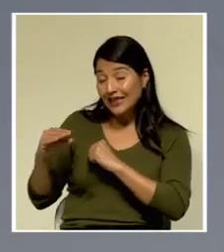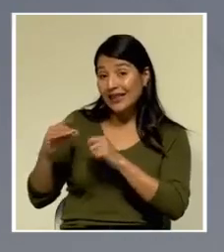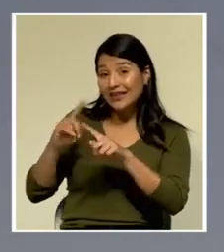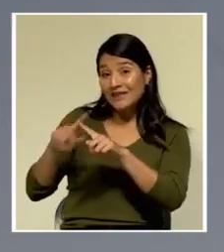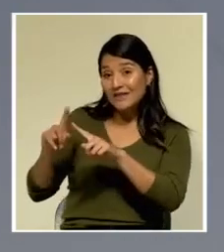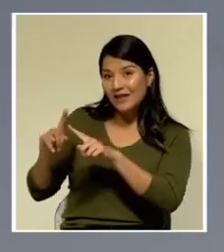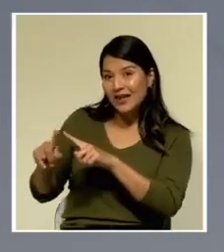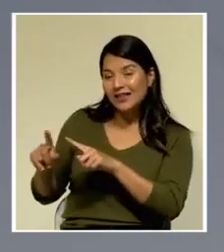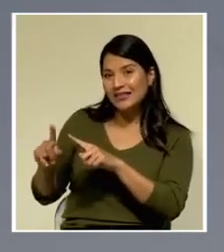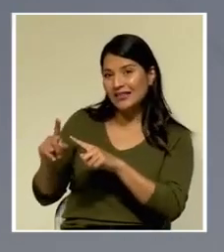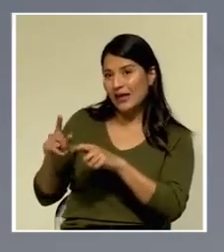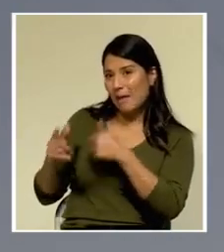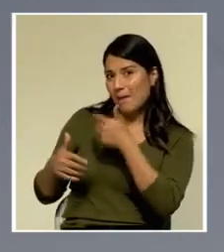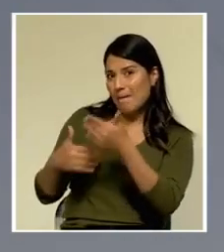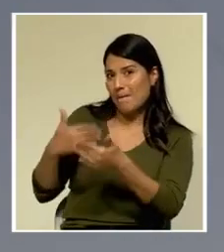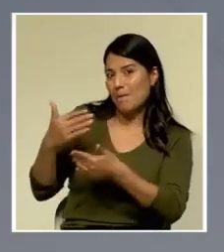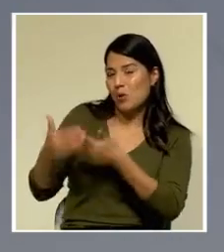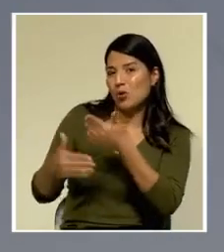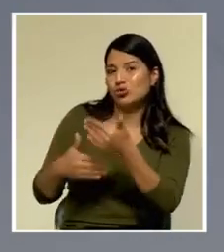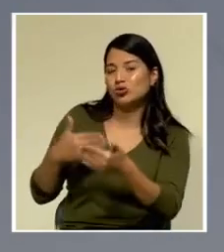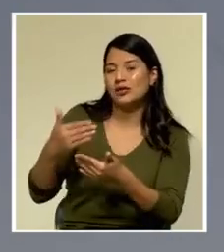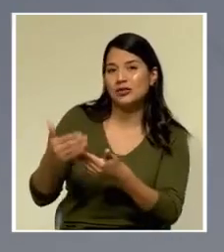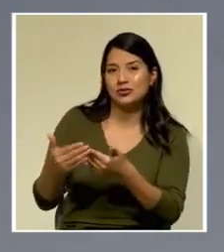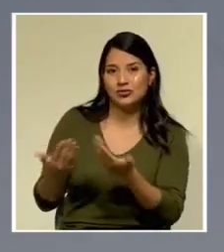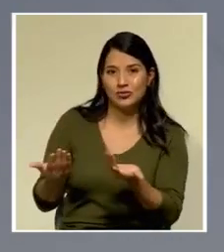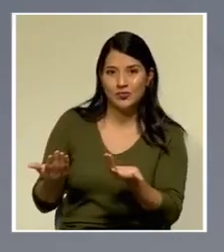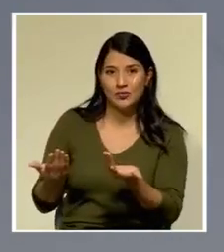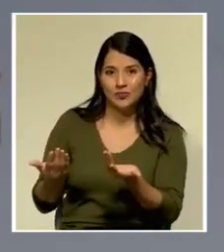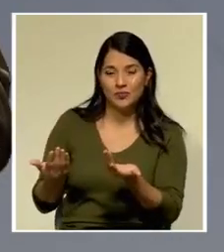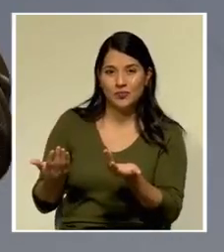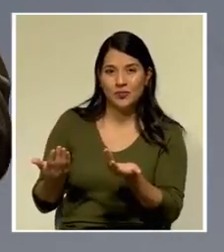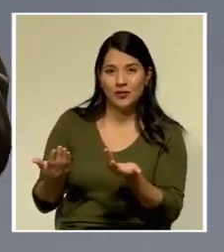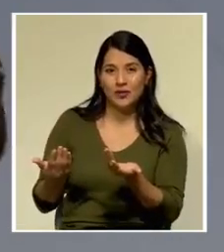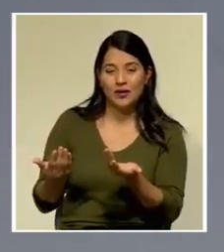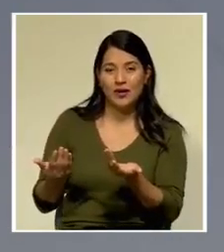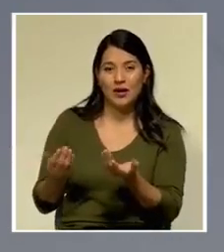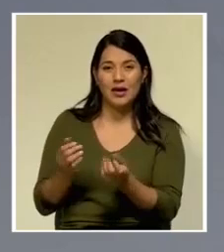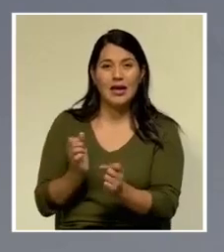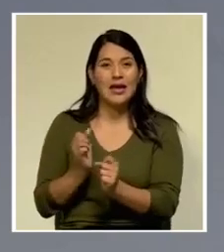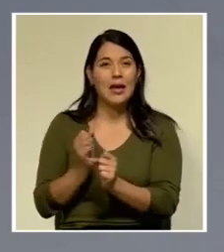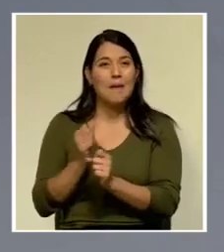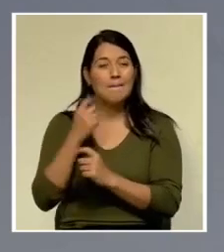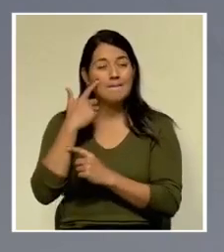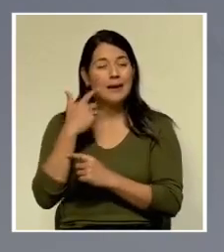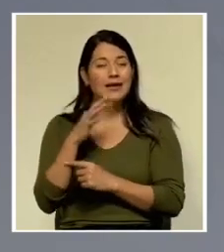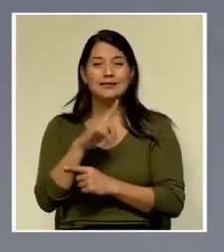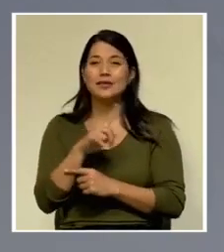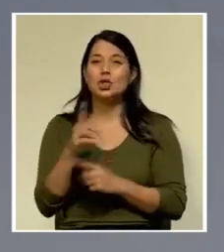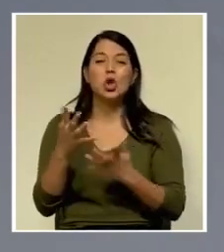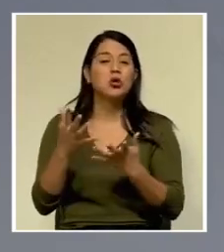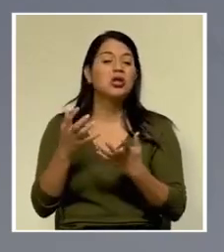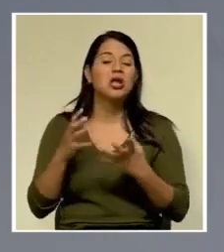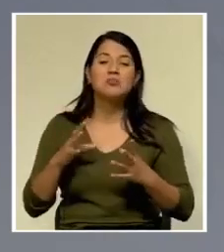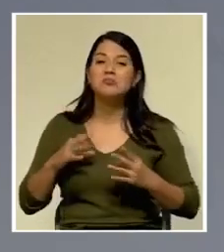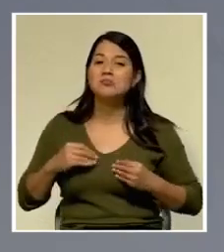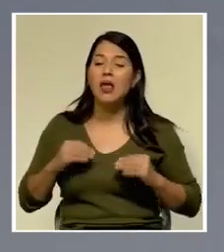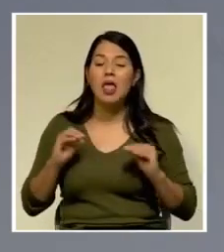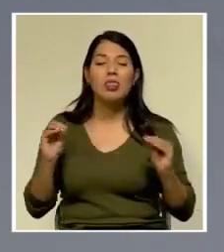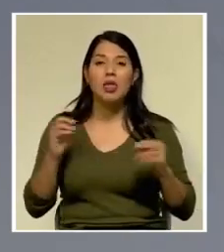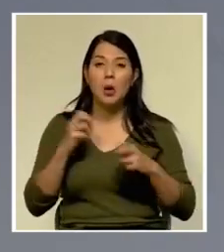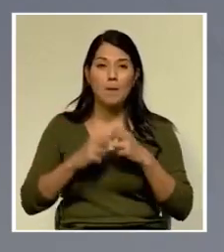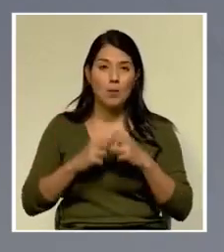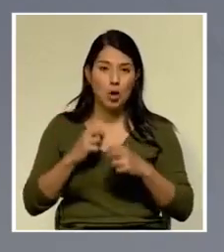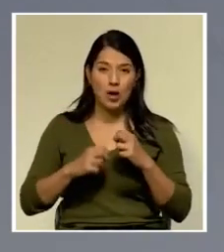segunda ronda que lo que hace es no querer comerse, pareciera, ningún pleito, ni asumir